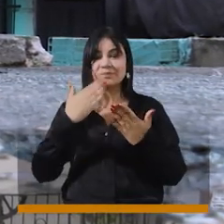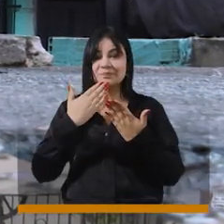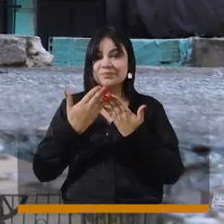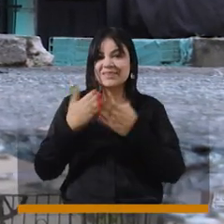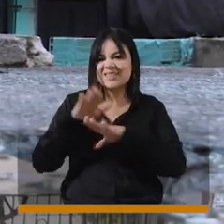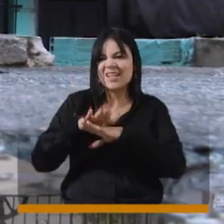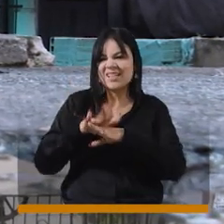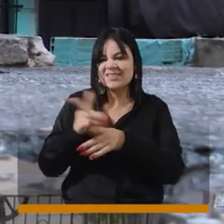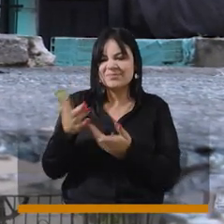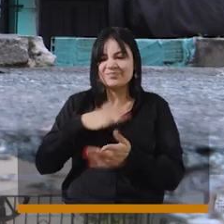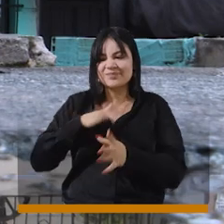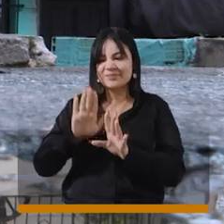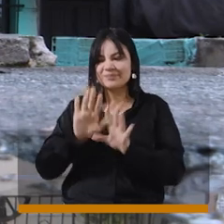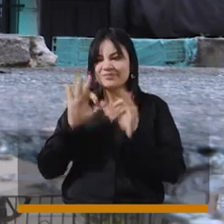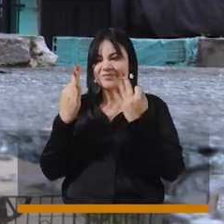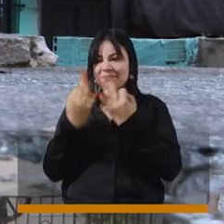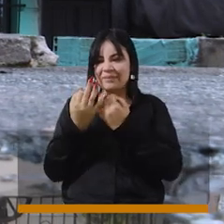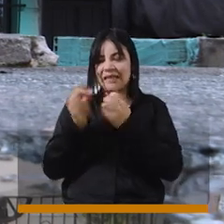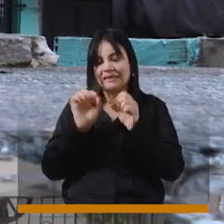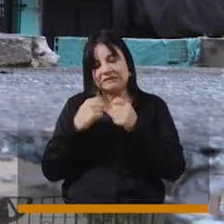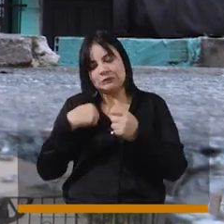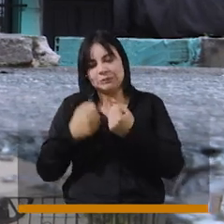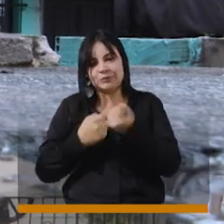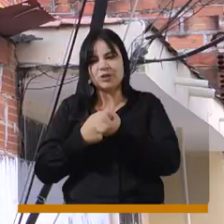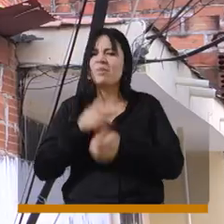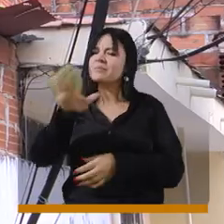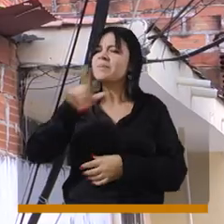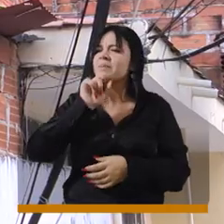la concejal de la familia. ¿Qué te pasó a ti?